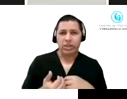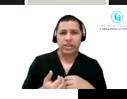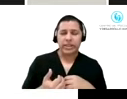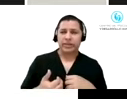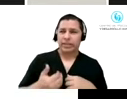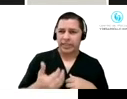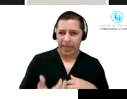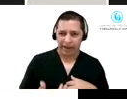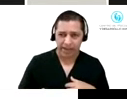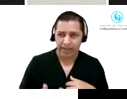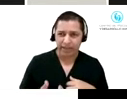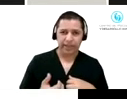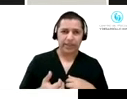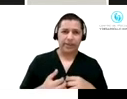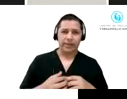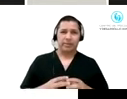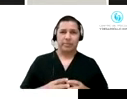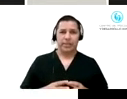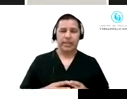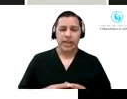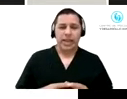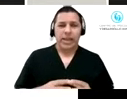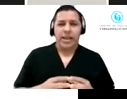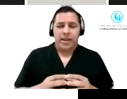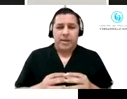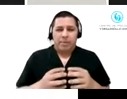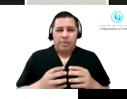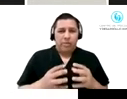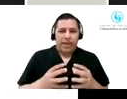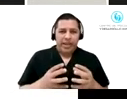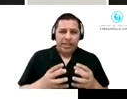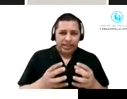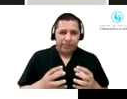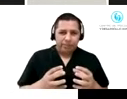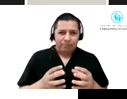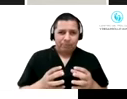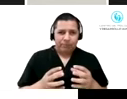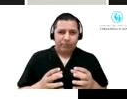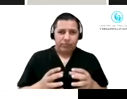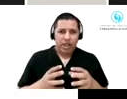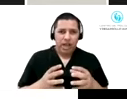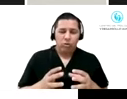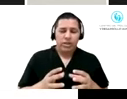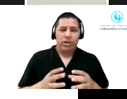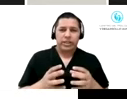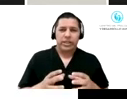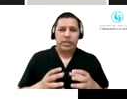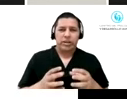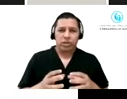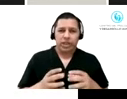Eugenia nos dice, sea valiente, ¿verdad? Pero imagínense a un niño